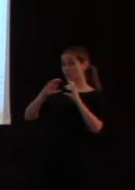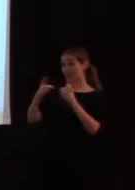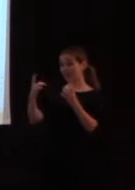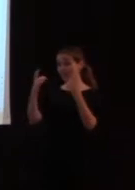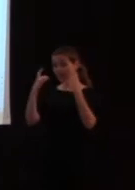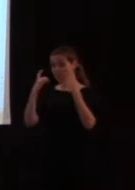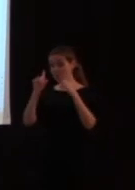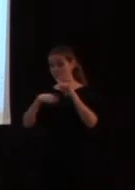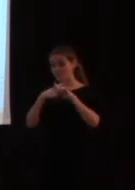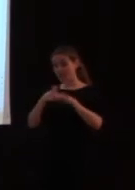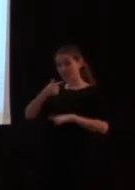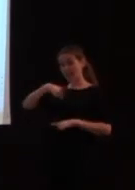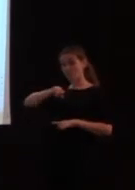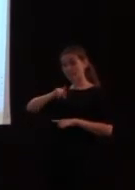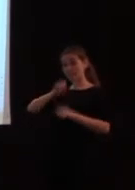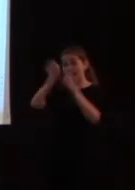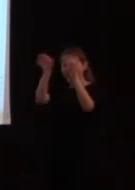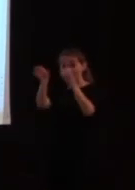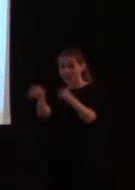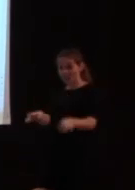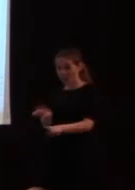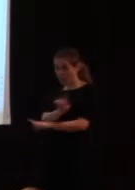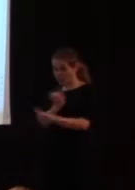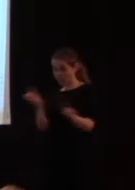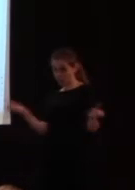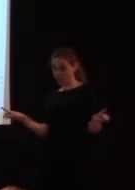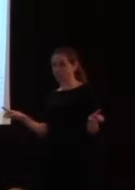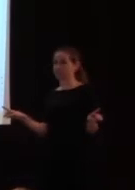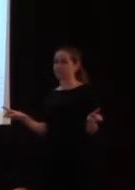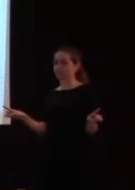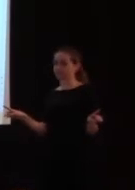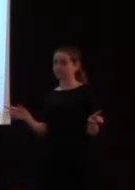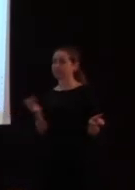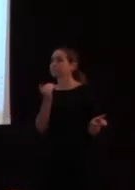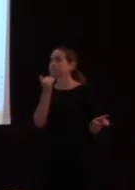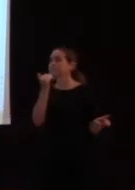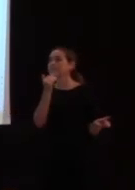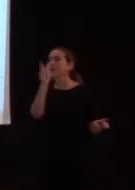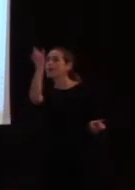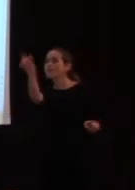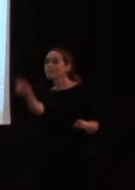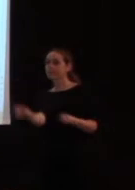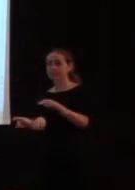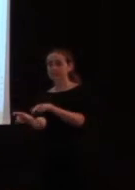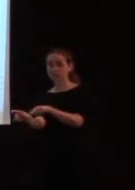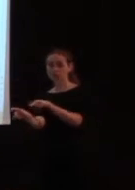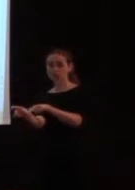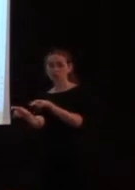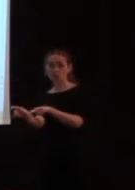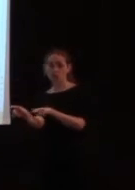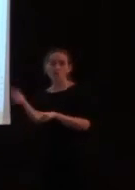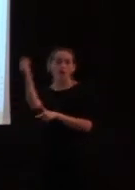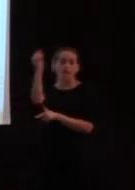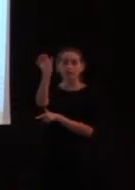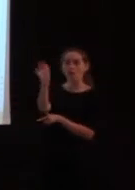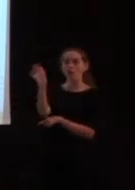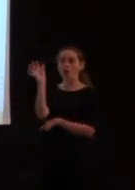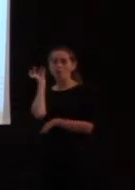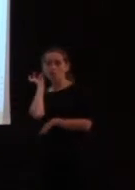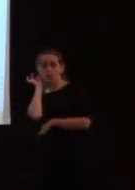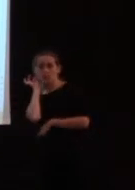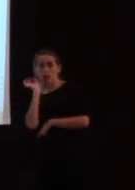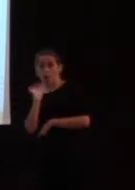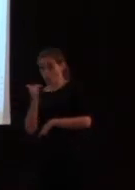no son uniformes, no son iguales. Puede haber alguien, puede haber un chaval, un chico, una chica, o a cualquiera